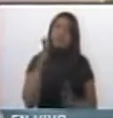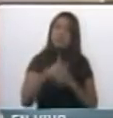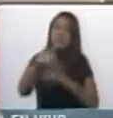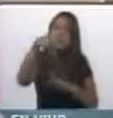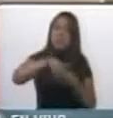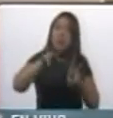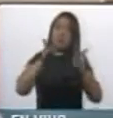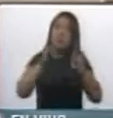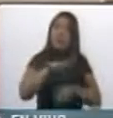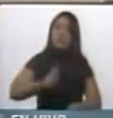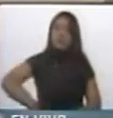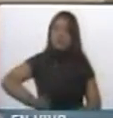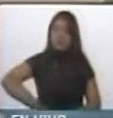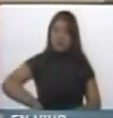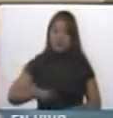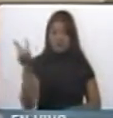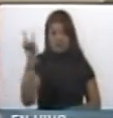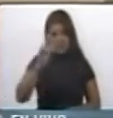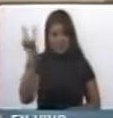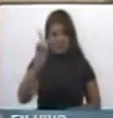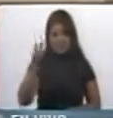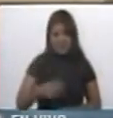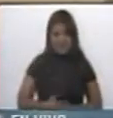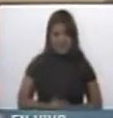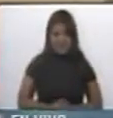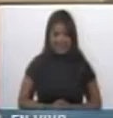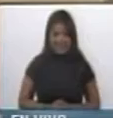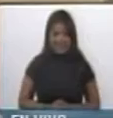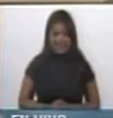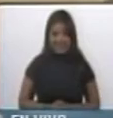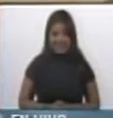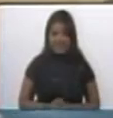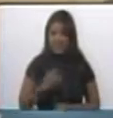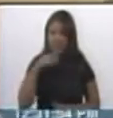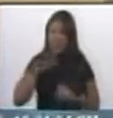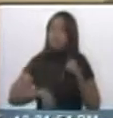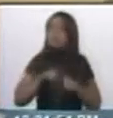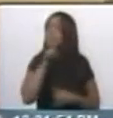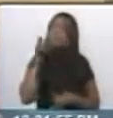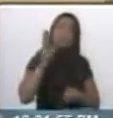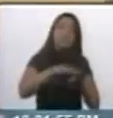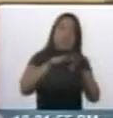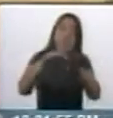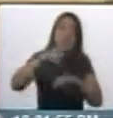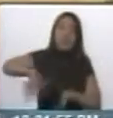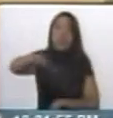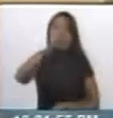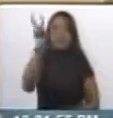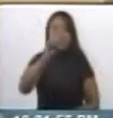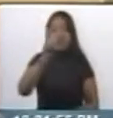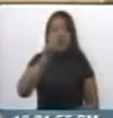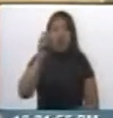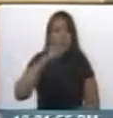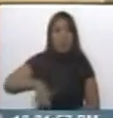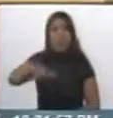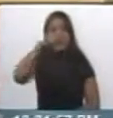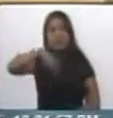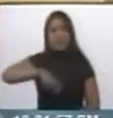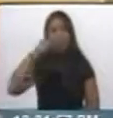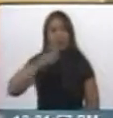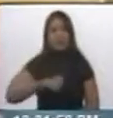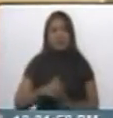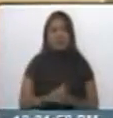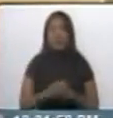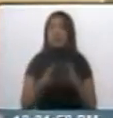nuevo presidente constitucional de la República Bolivariana de Venezuela. Finalmente, gobernador, el llamado a todo el pueblo venezolano, al pueblo sucrense. De nuevo, todos a